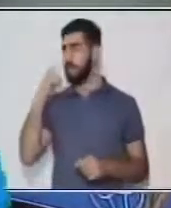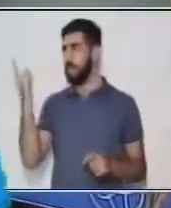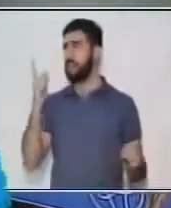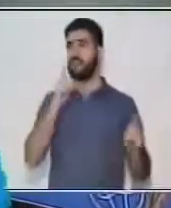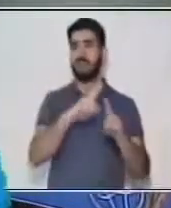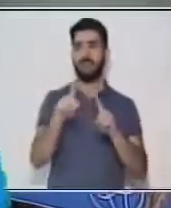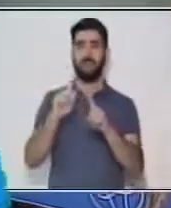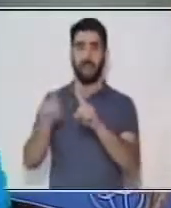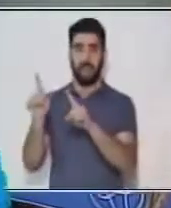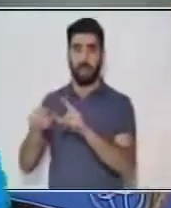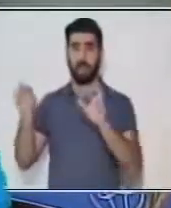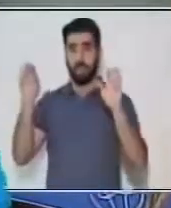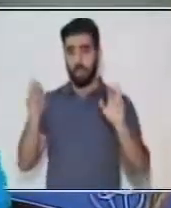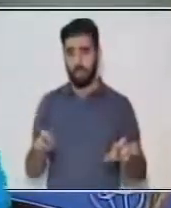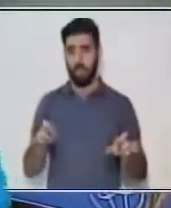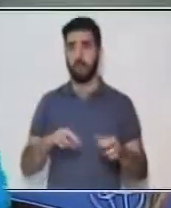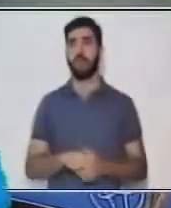personas,